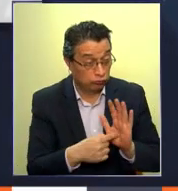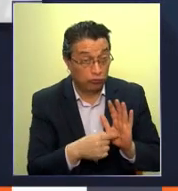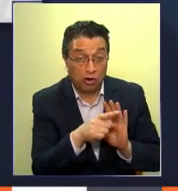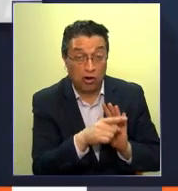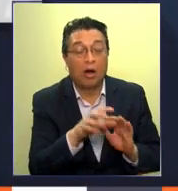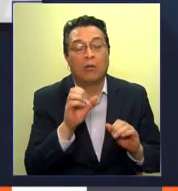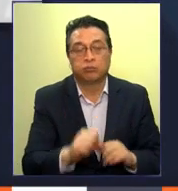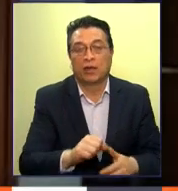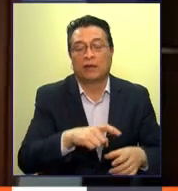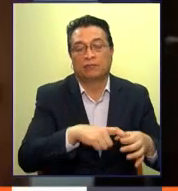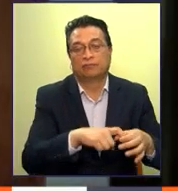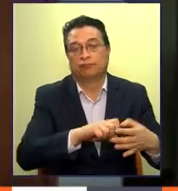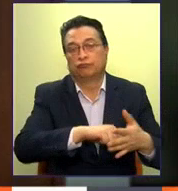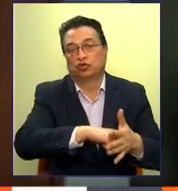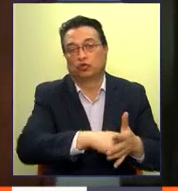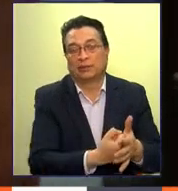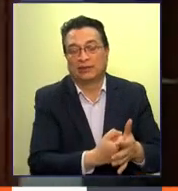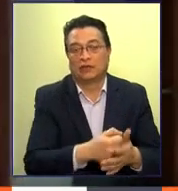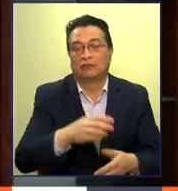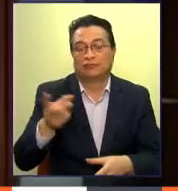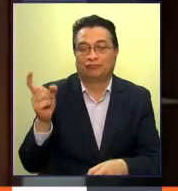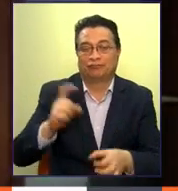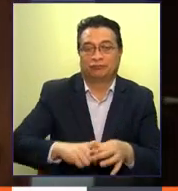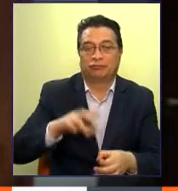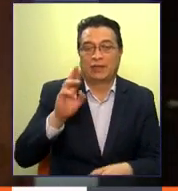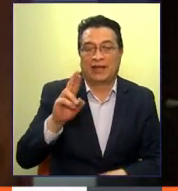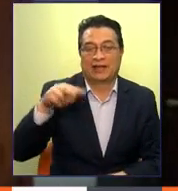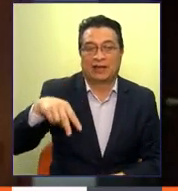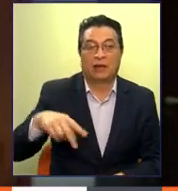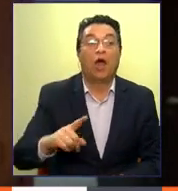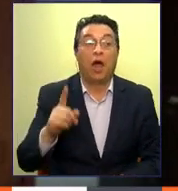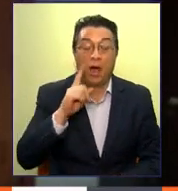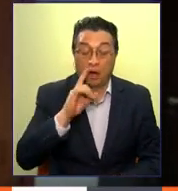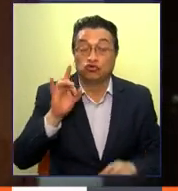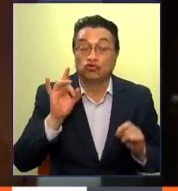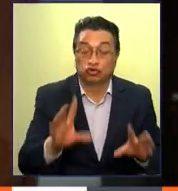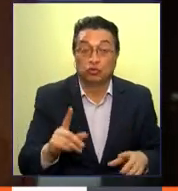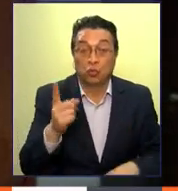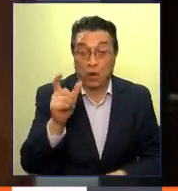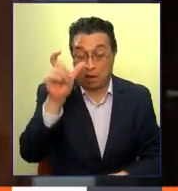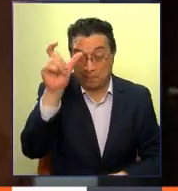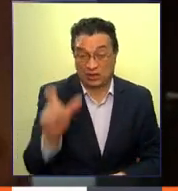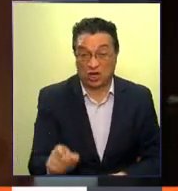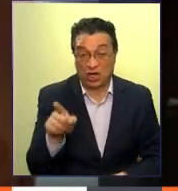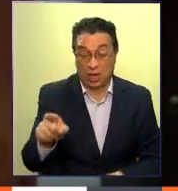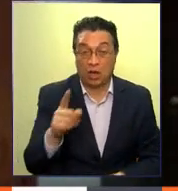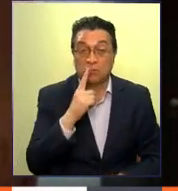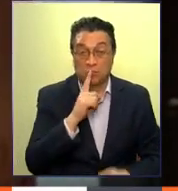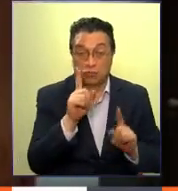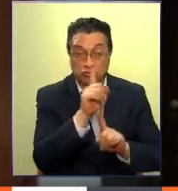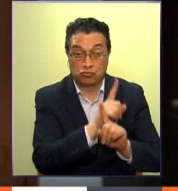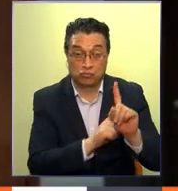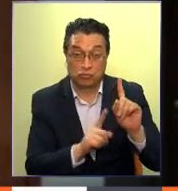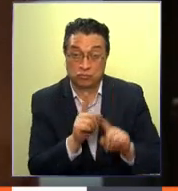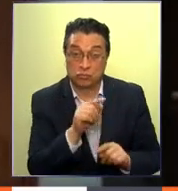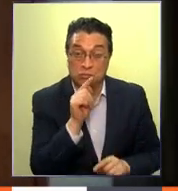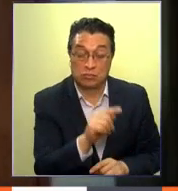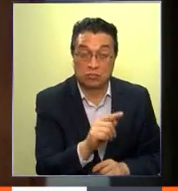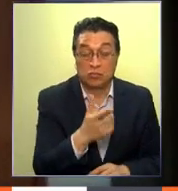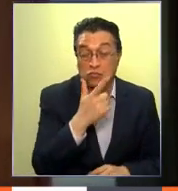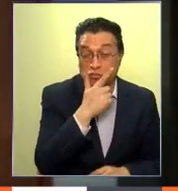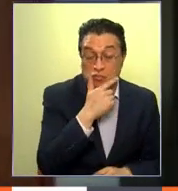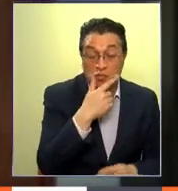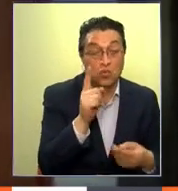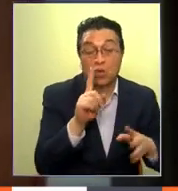la militancia de Osandón. Bueno, en Renovación Nacional existe la política que cada vez que un militante está cuestionado en alguna